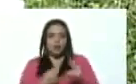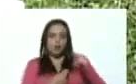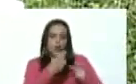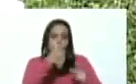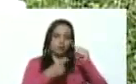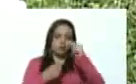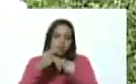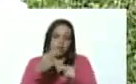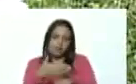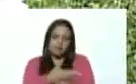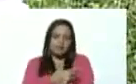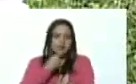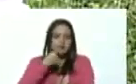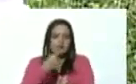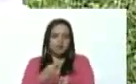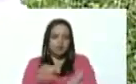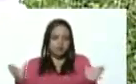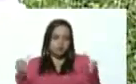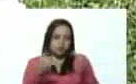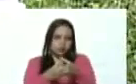como le dije en la reunión